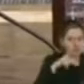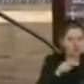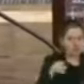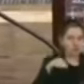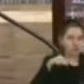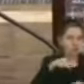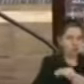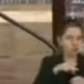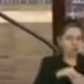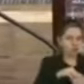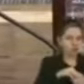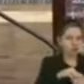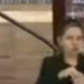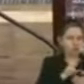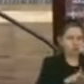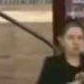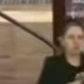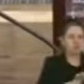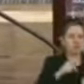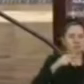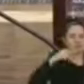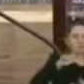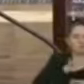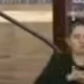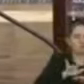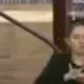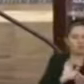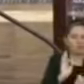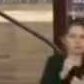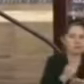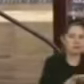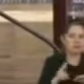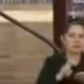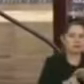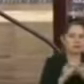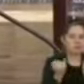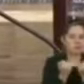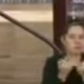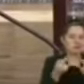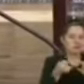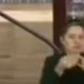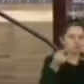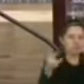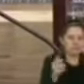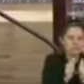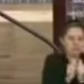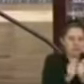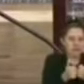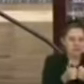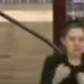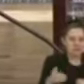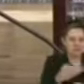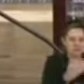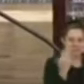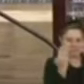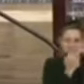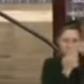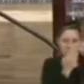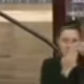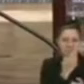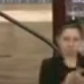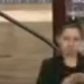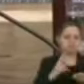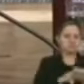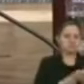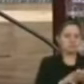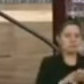legítimos son para ellos y que los van a multiplicar, como el milagro de los pan y los bíblico del pan y los peces, pues lo